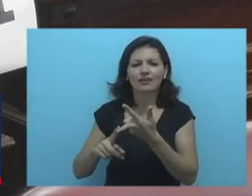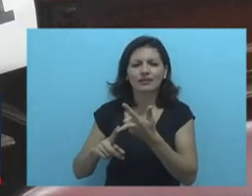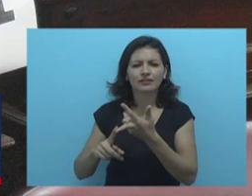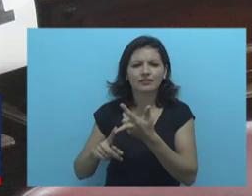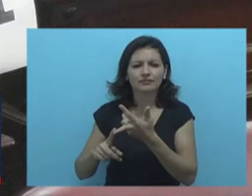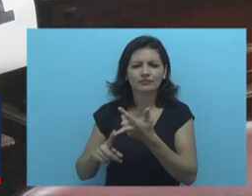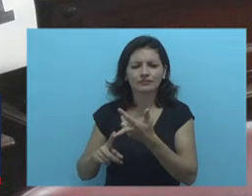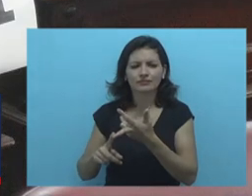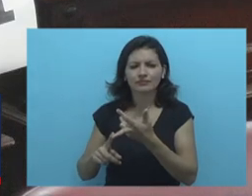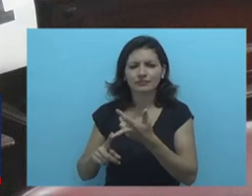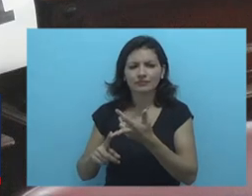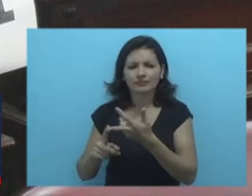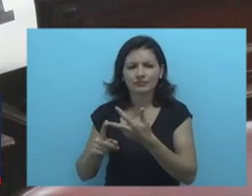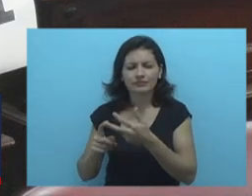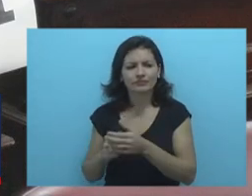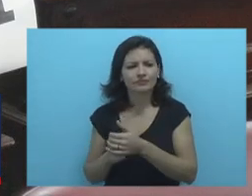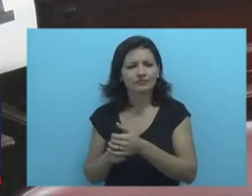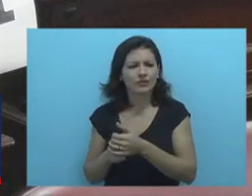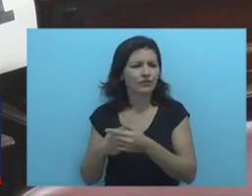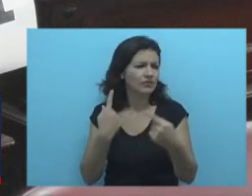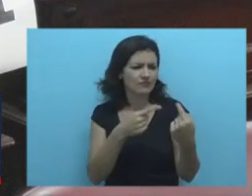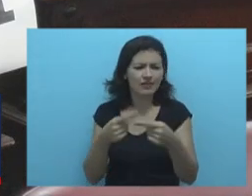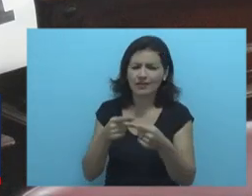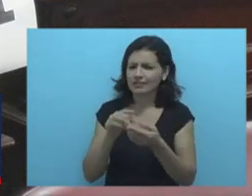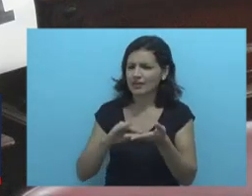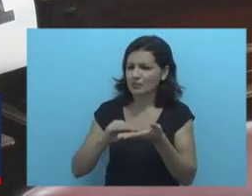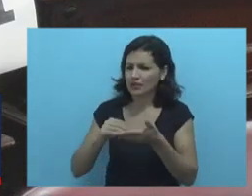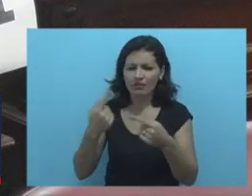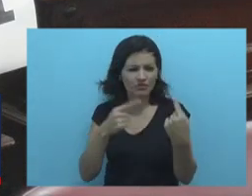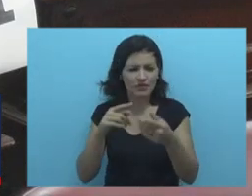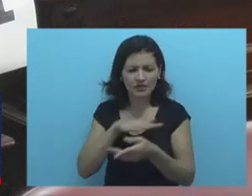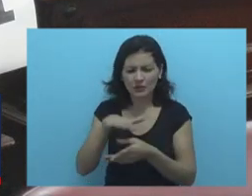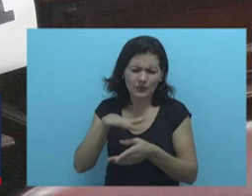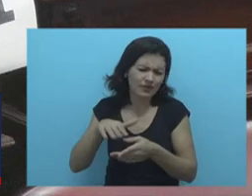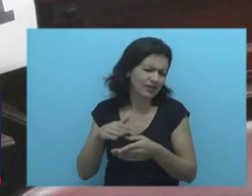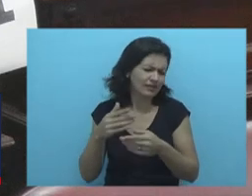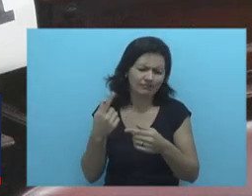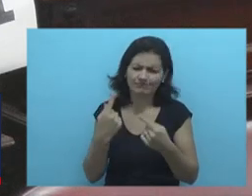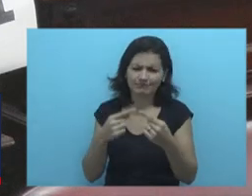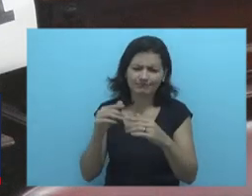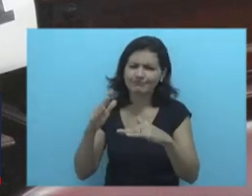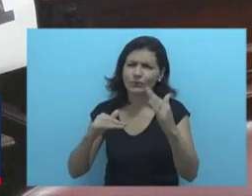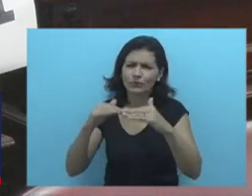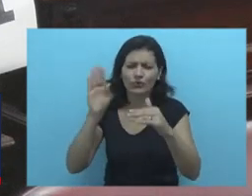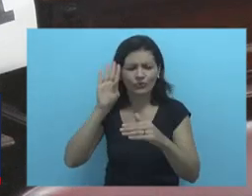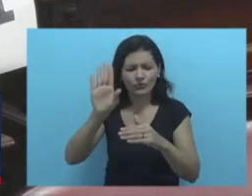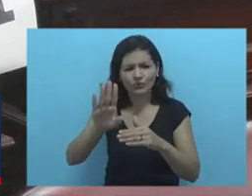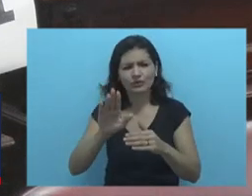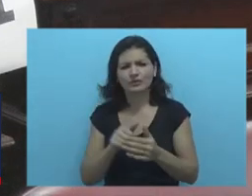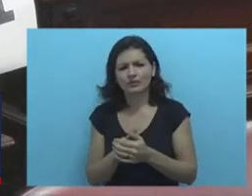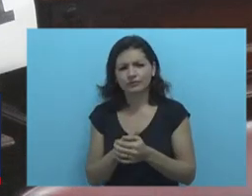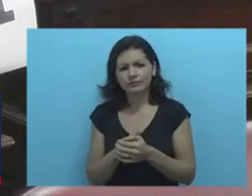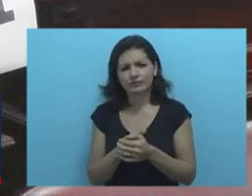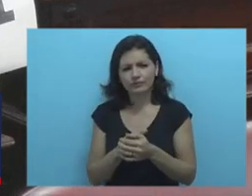con una amplia representación territorial, con mucho conocimiento, era parte de su construcción de futuro. Esa idea que él